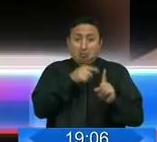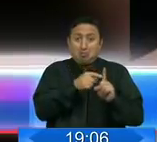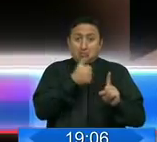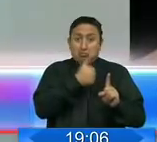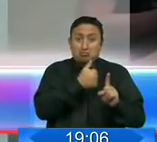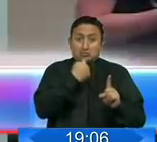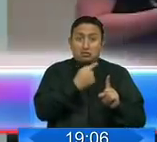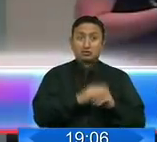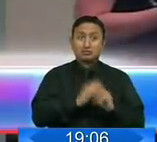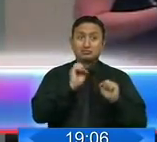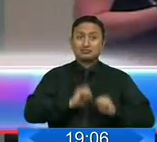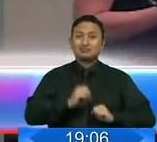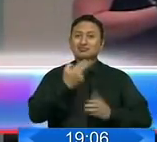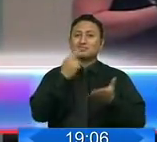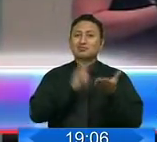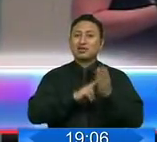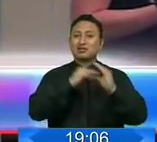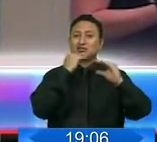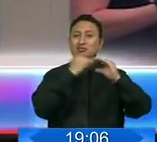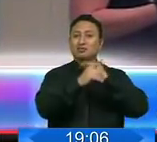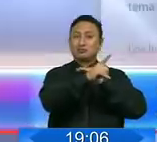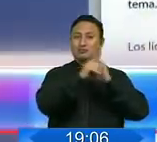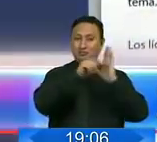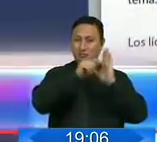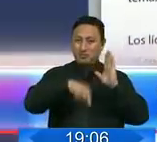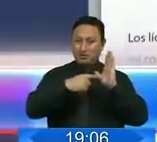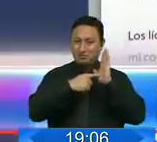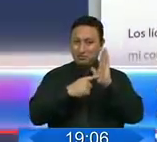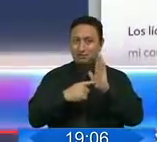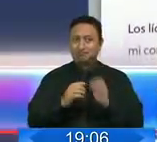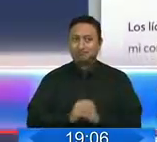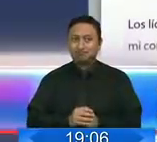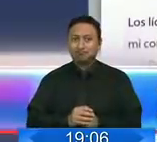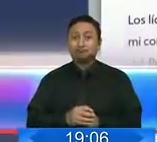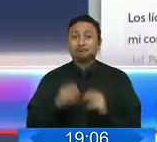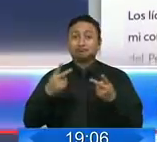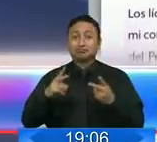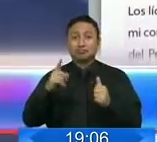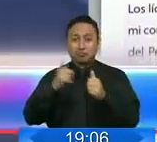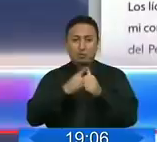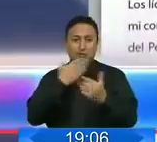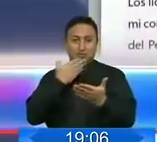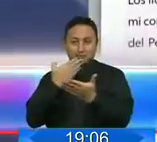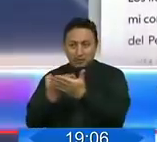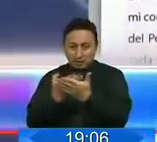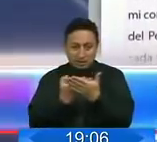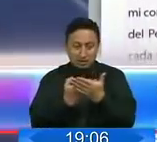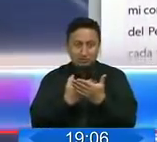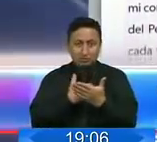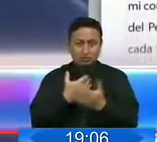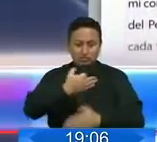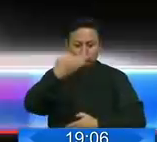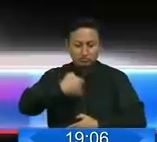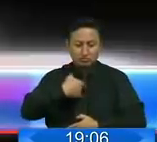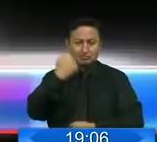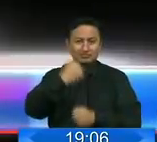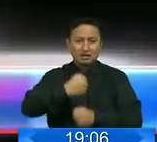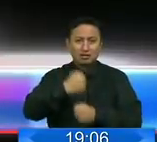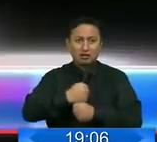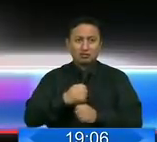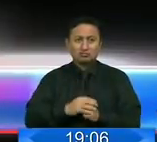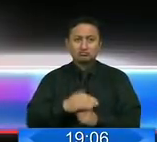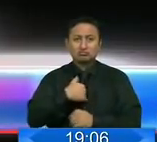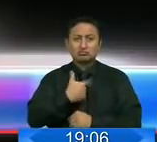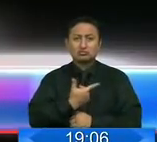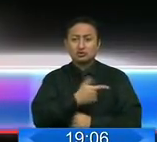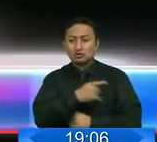de una misiva divulgada por su defensa. En ella expresa, además de su agradecimiento, su convicción a su trabajo y su posición respecto